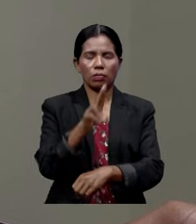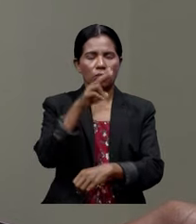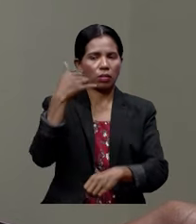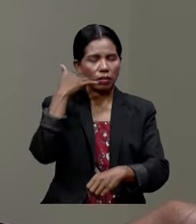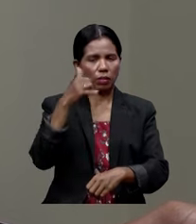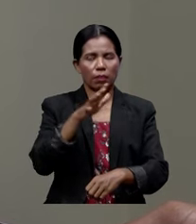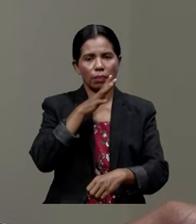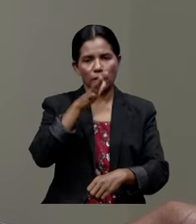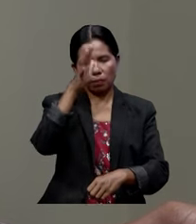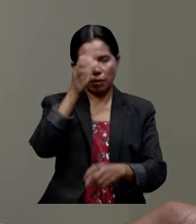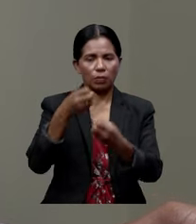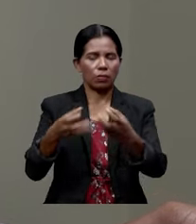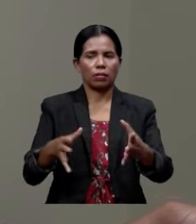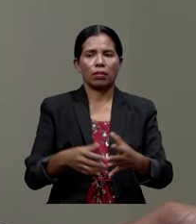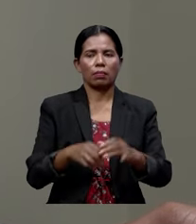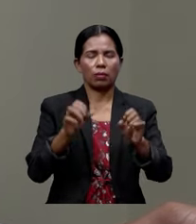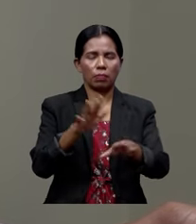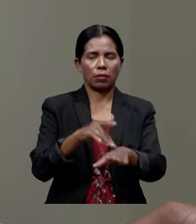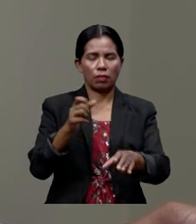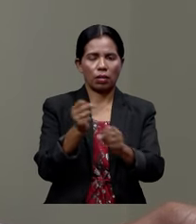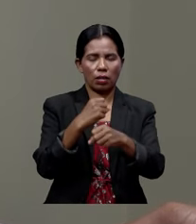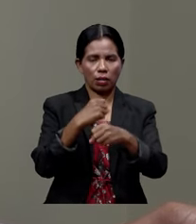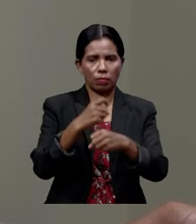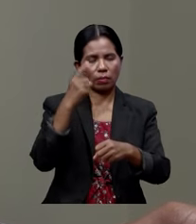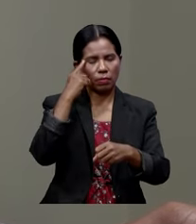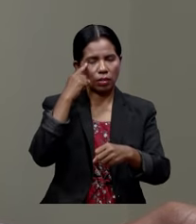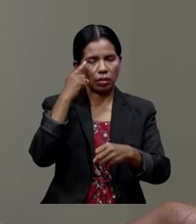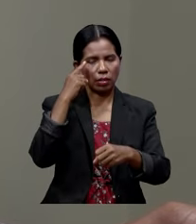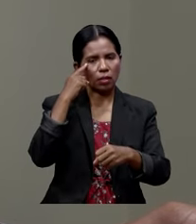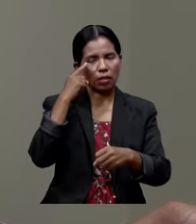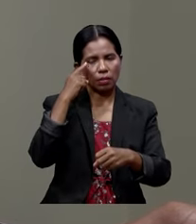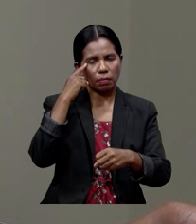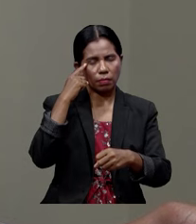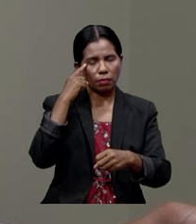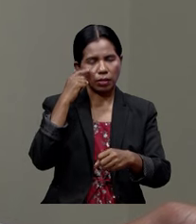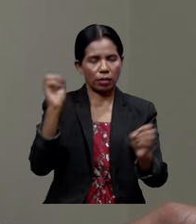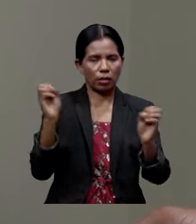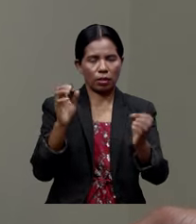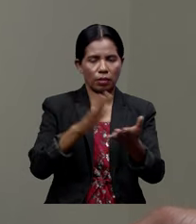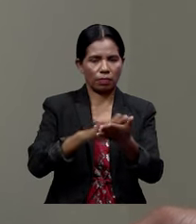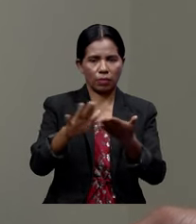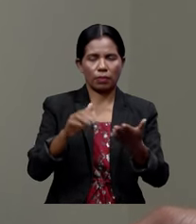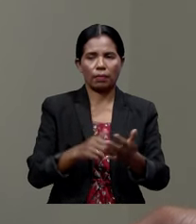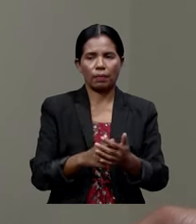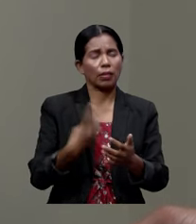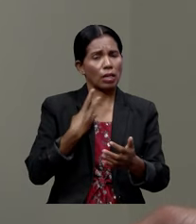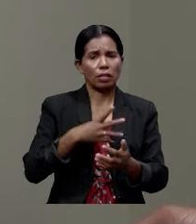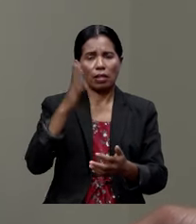o Husi, então, vemos impacto, Liu se radiação, se não, estraga, lavar, se remata. E a técnica